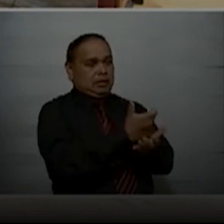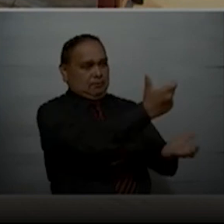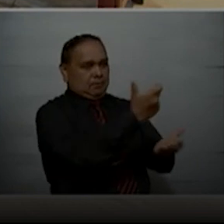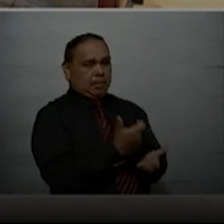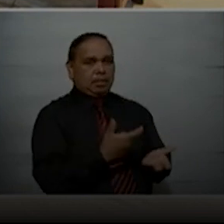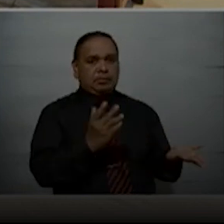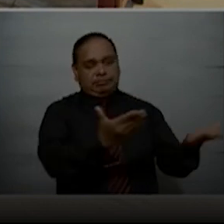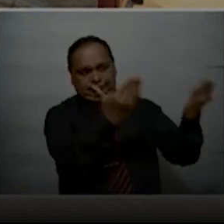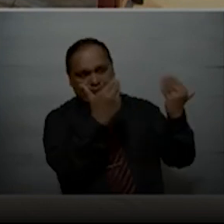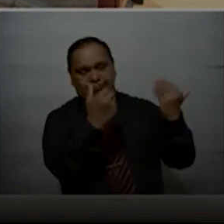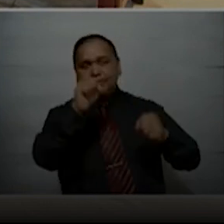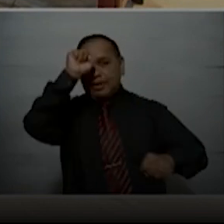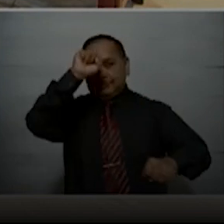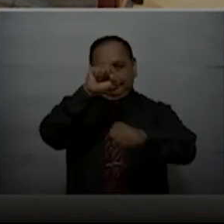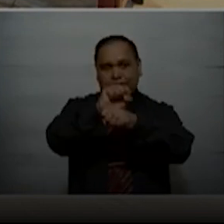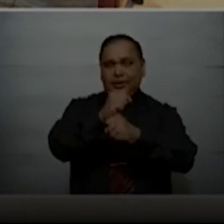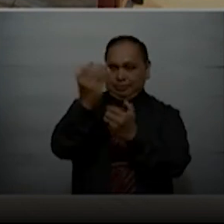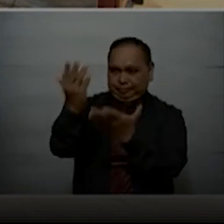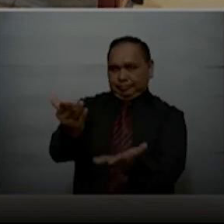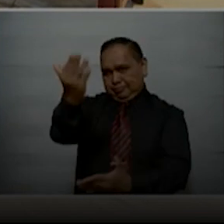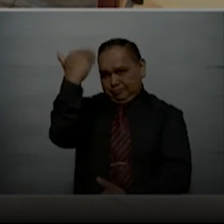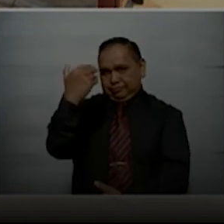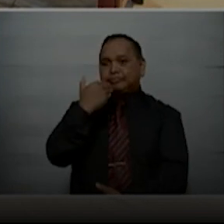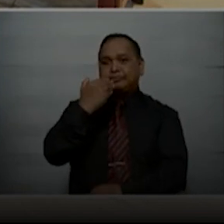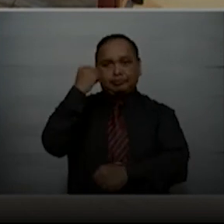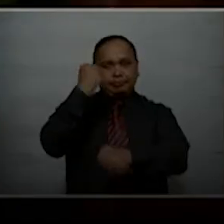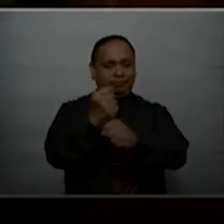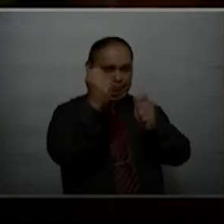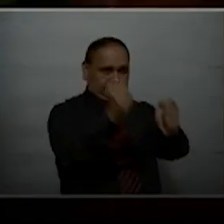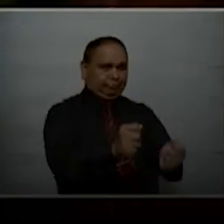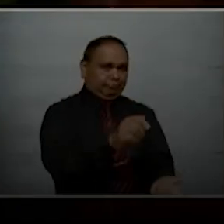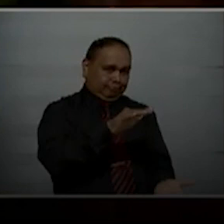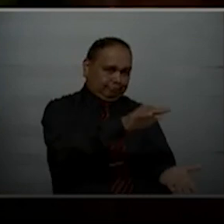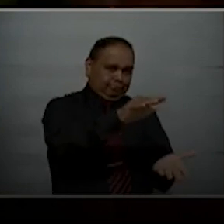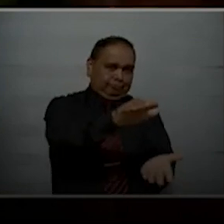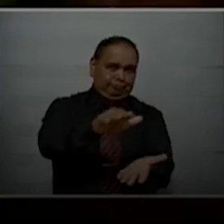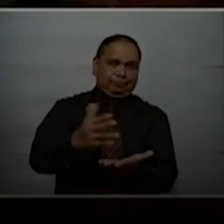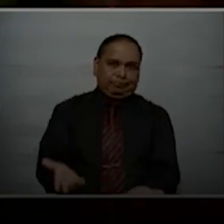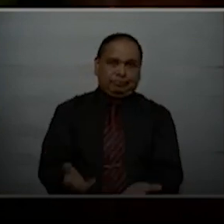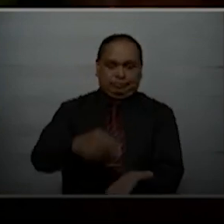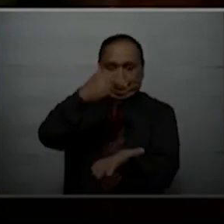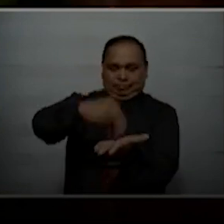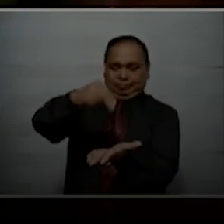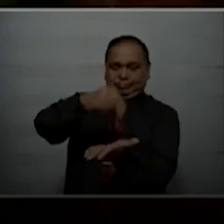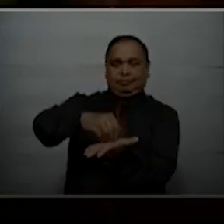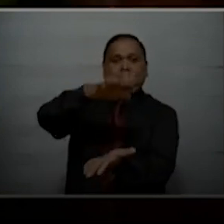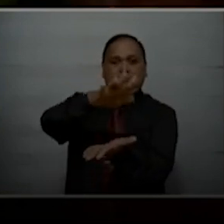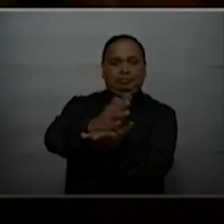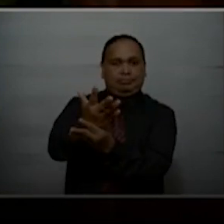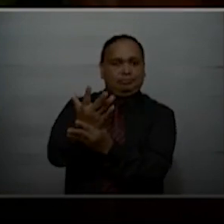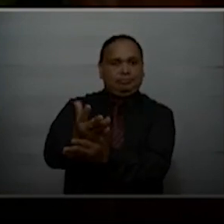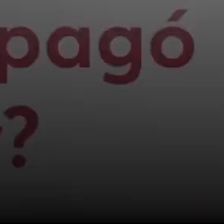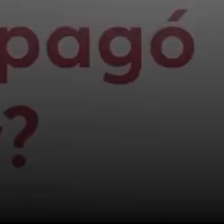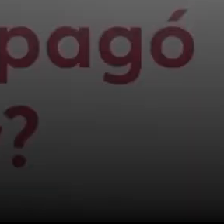dicen, pasa con el secretario y pasa a la secretaría y ahí te lo entregan y lo tienen que firmar y tiene que firmar la